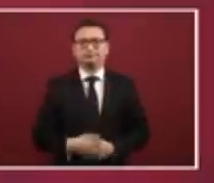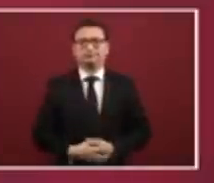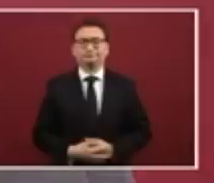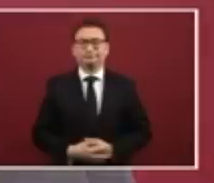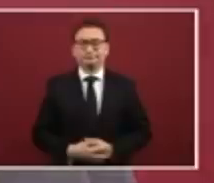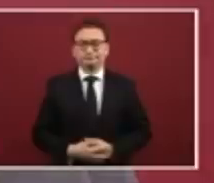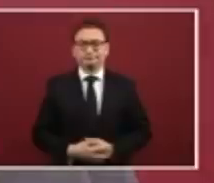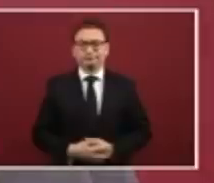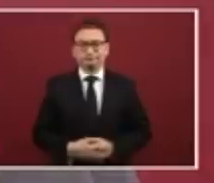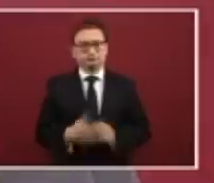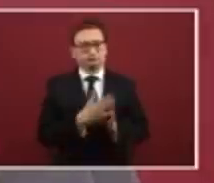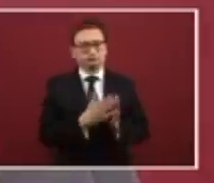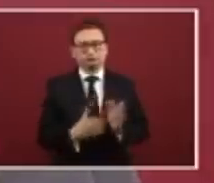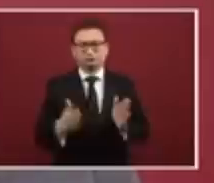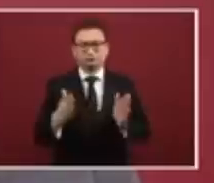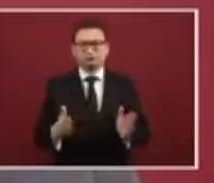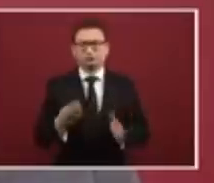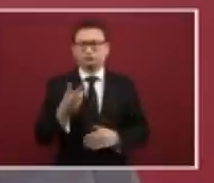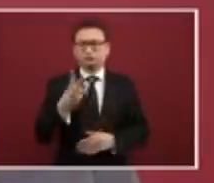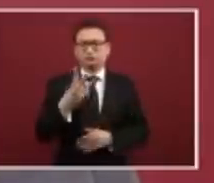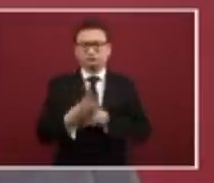en 3 años,